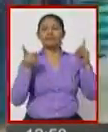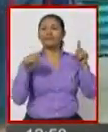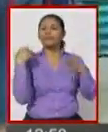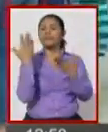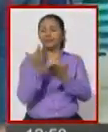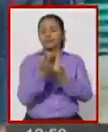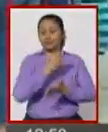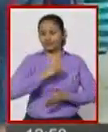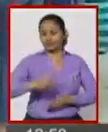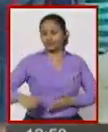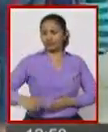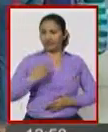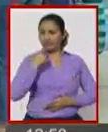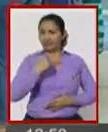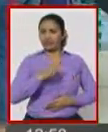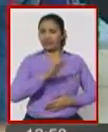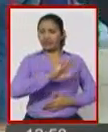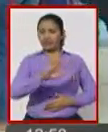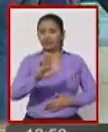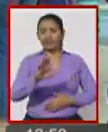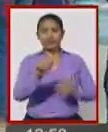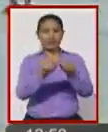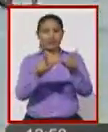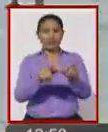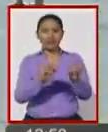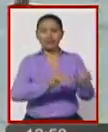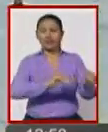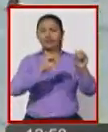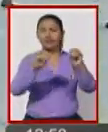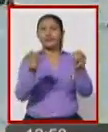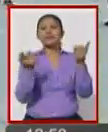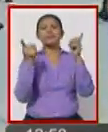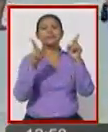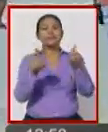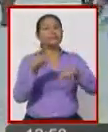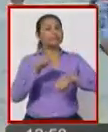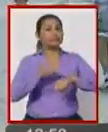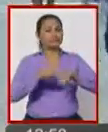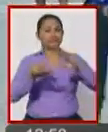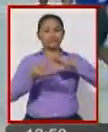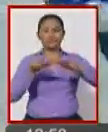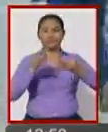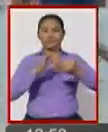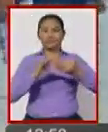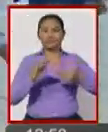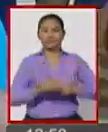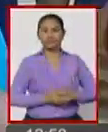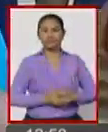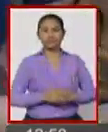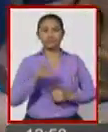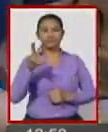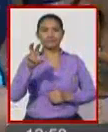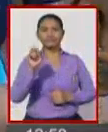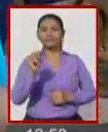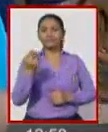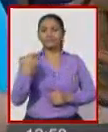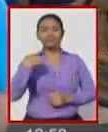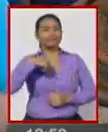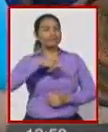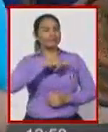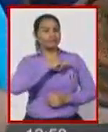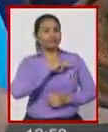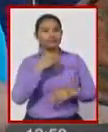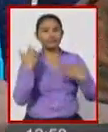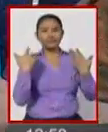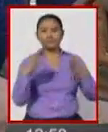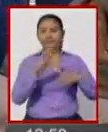el municipio y nos diga este es tu puesto, este es tu puesto, bueno, entrarán cuando sea la fecha, la fecha 30. Nosotros